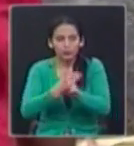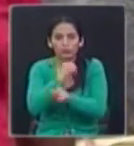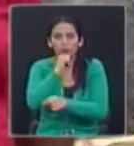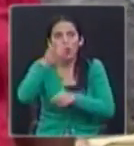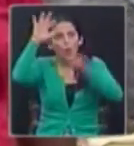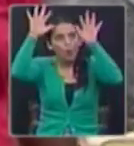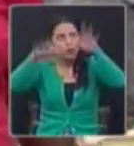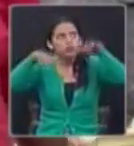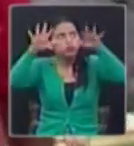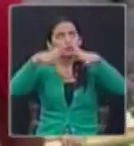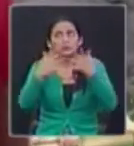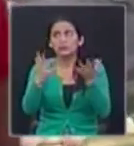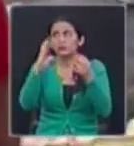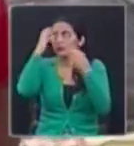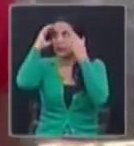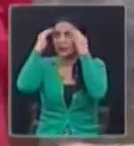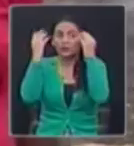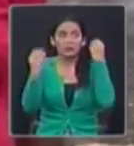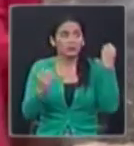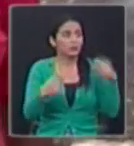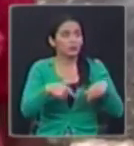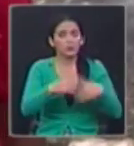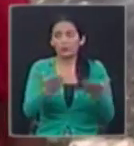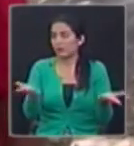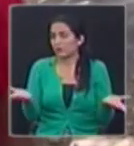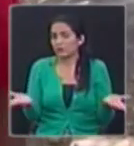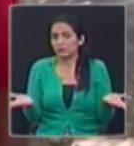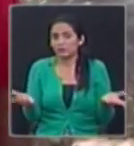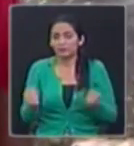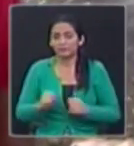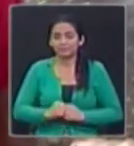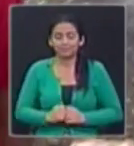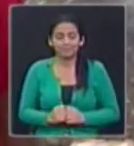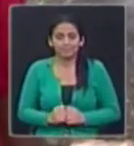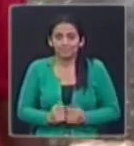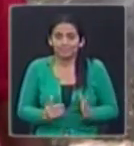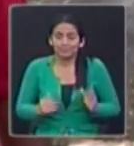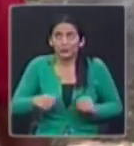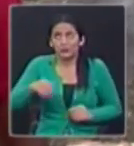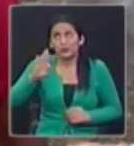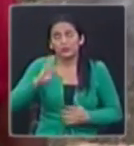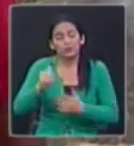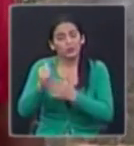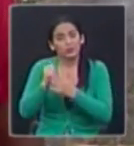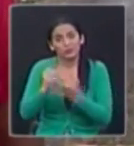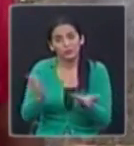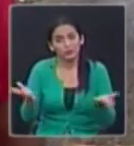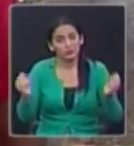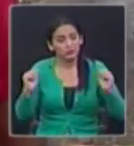Entonces estamos preocupados, sinceramente estamos preocupados por lo que nos está pasando y Dios nos quiera, todavía no hay